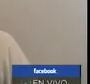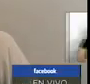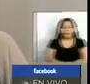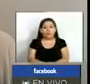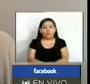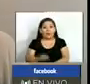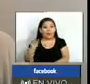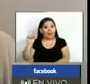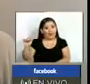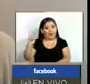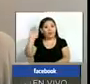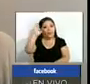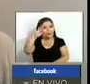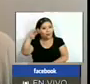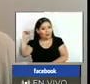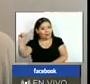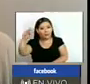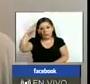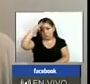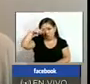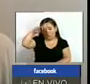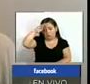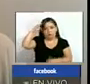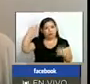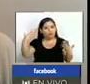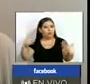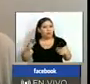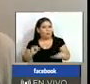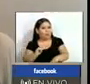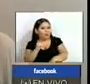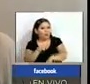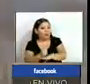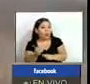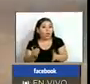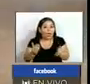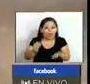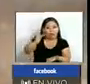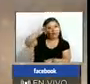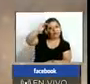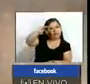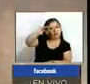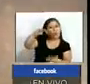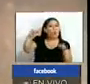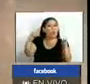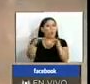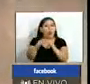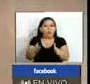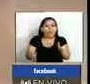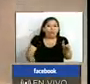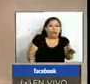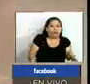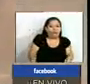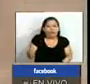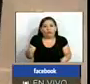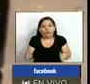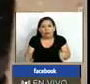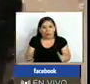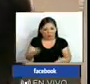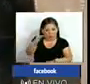Y en México ya es implementado el uso de un robot que permite detectar casos sospechosos